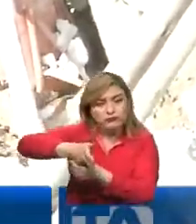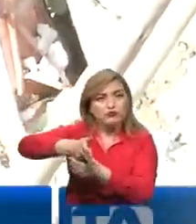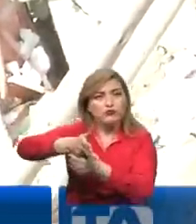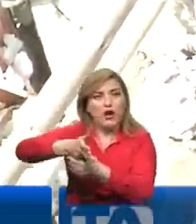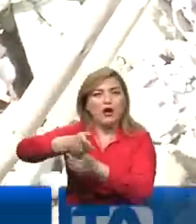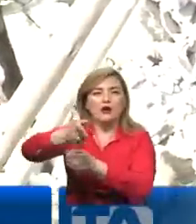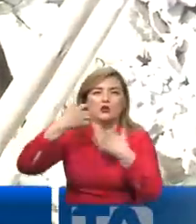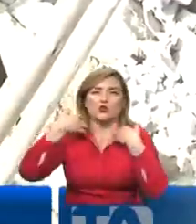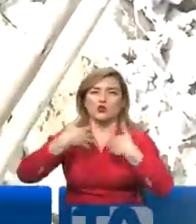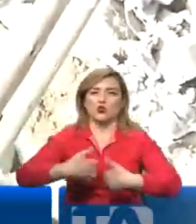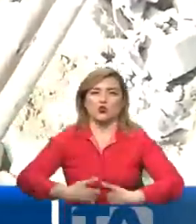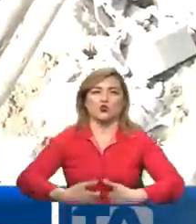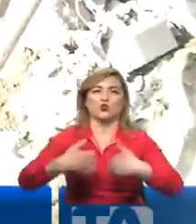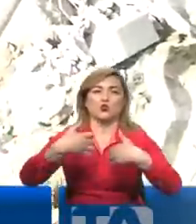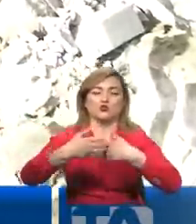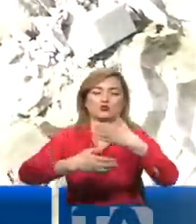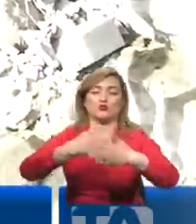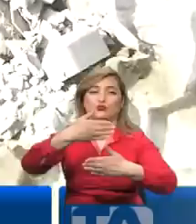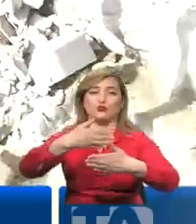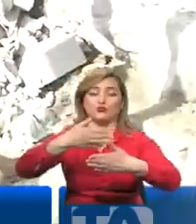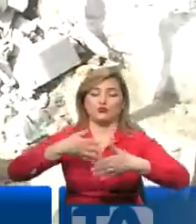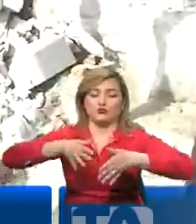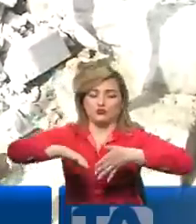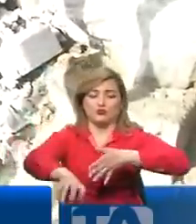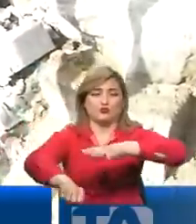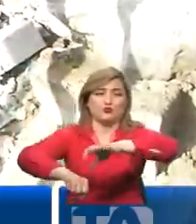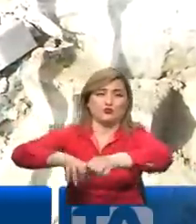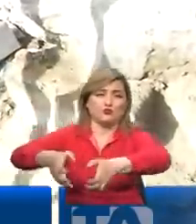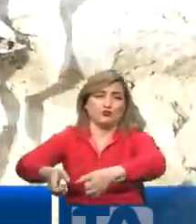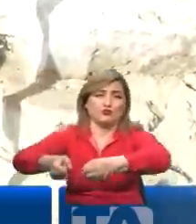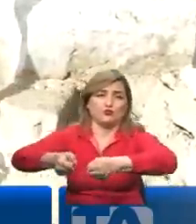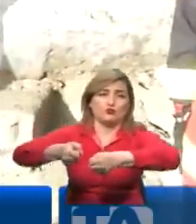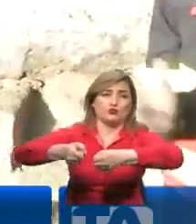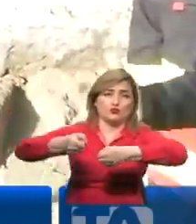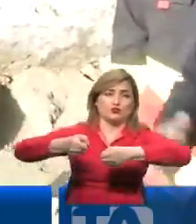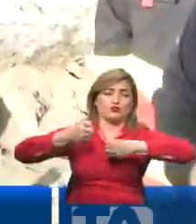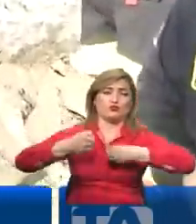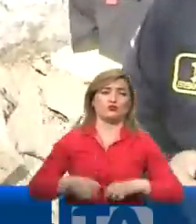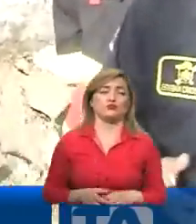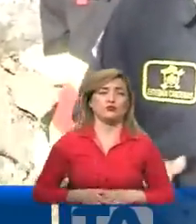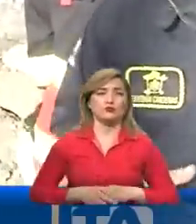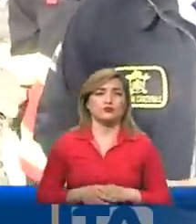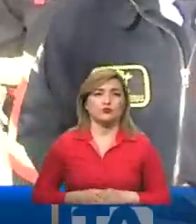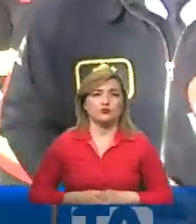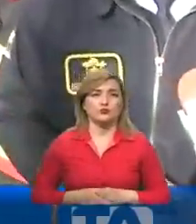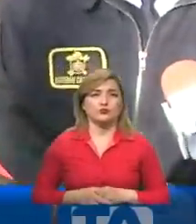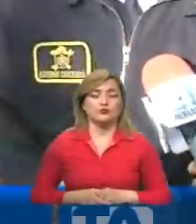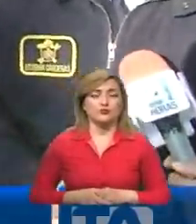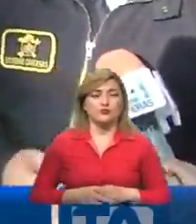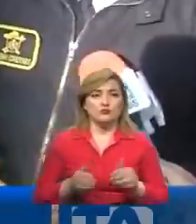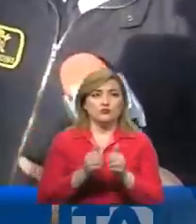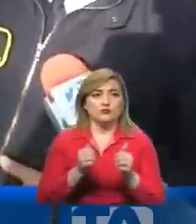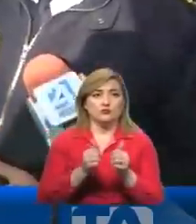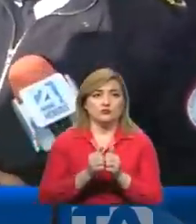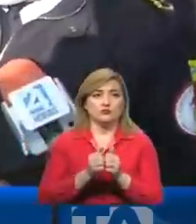cuerpos en el interior y obviamente el proceso ya de extracción manual debido a las condiciones que tiene. En la estructura tuvimos que utilizar maquinaria